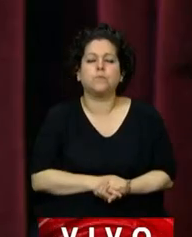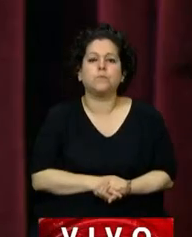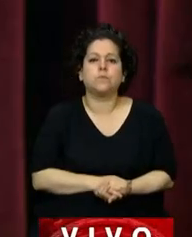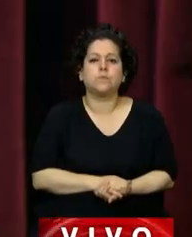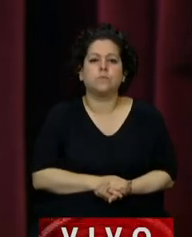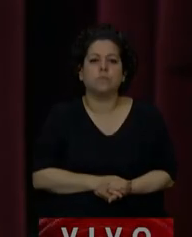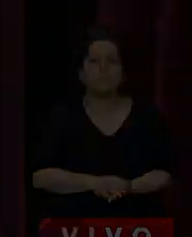diputado Vidal